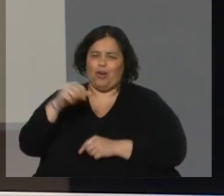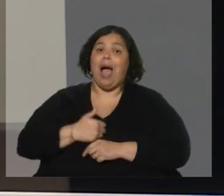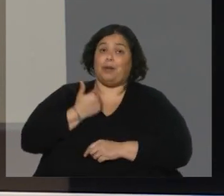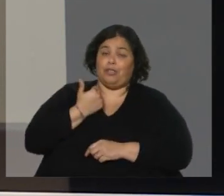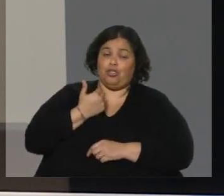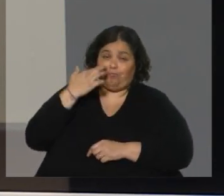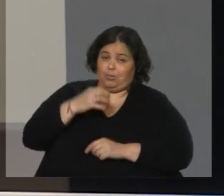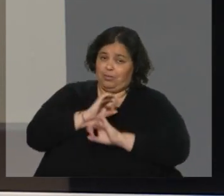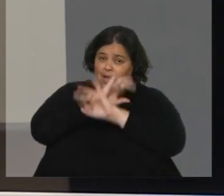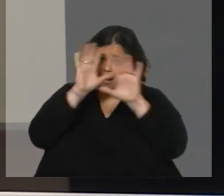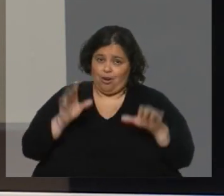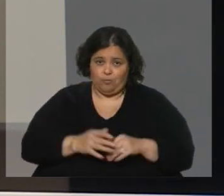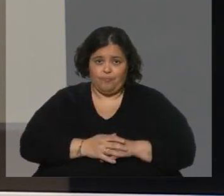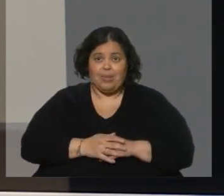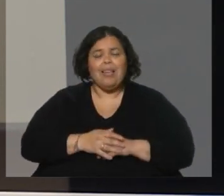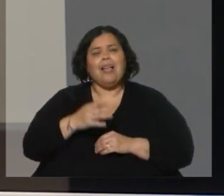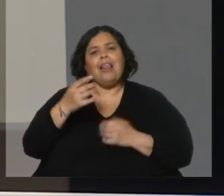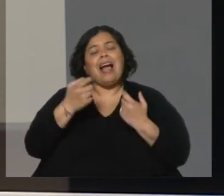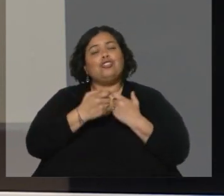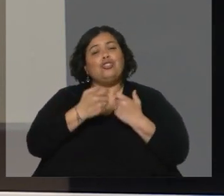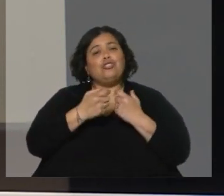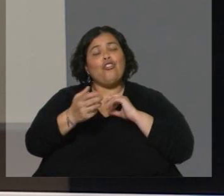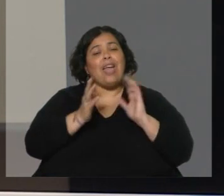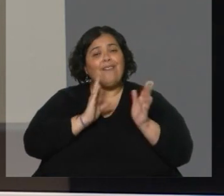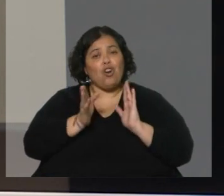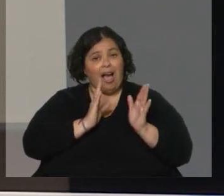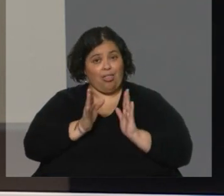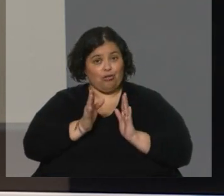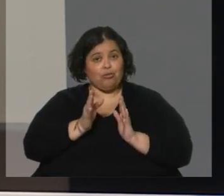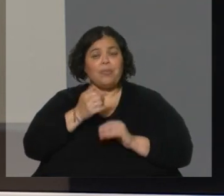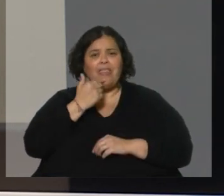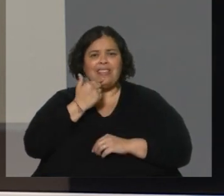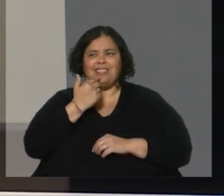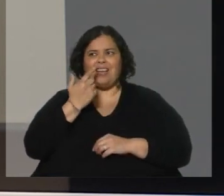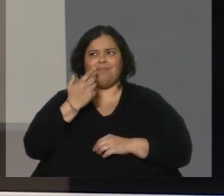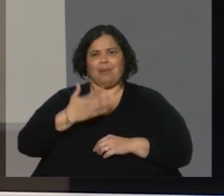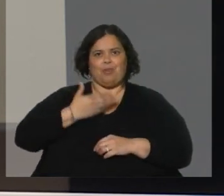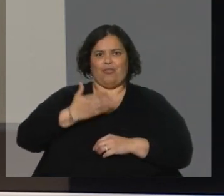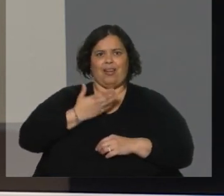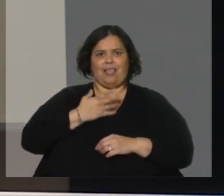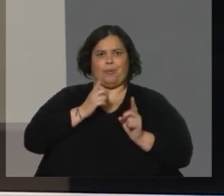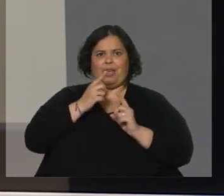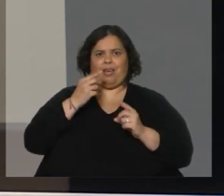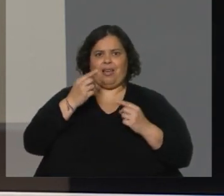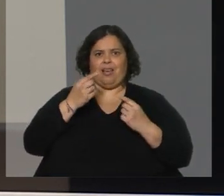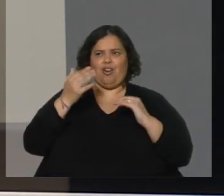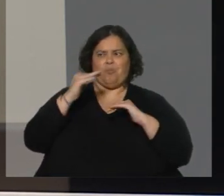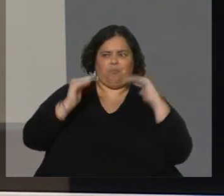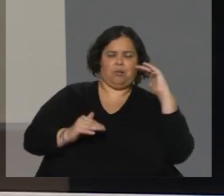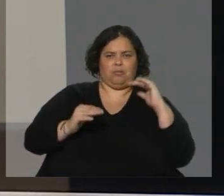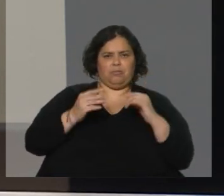los la asociación de abogados penalistas se quejan de un trato desigual yo la realidad que hace mucho tiempo que no lo veo porque